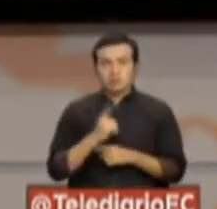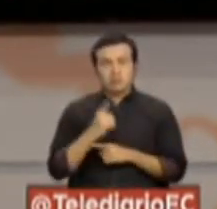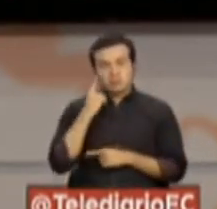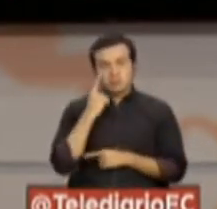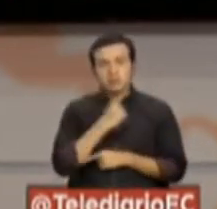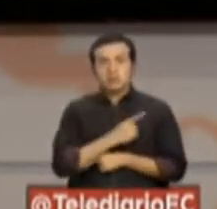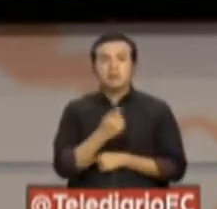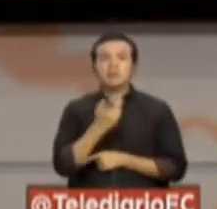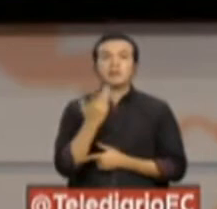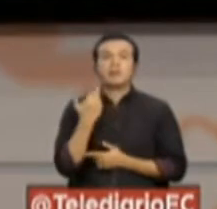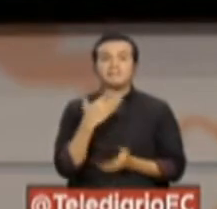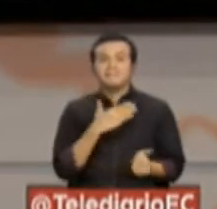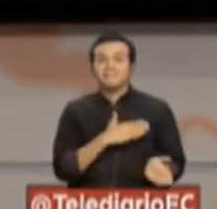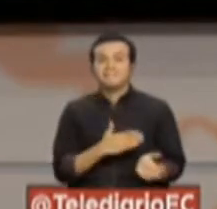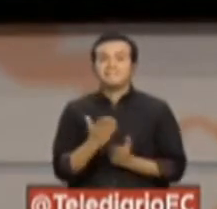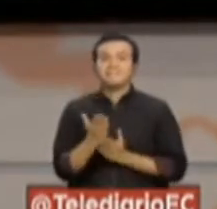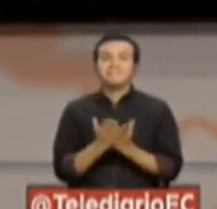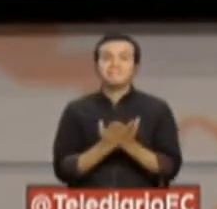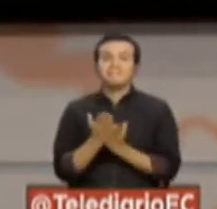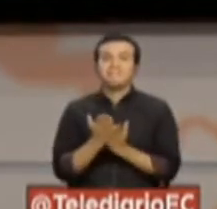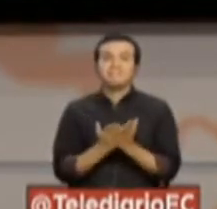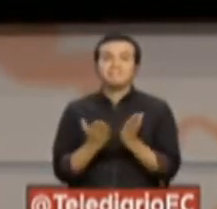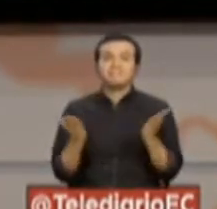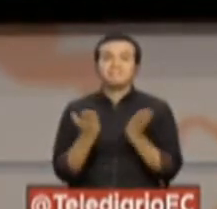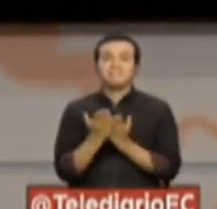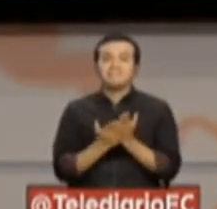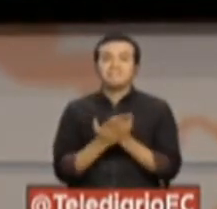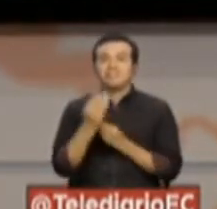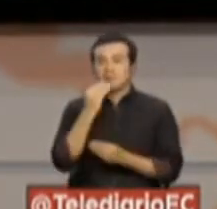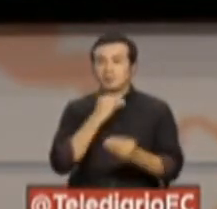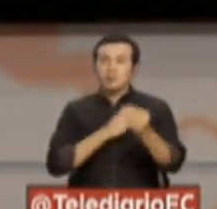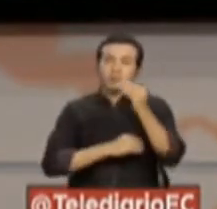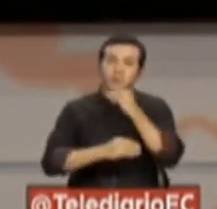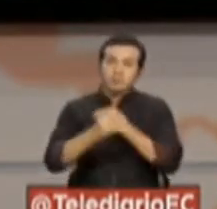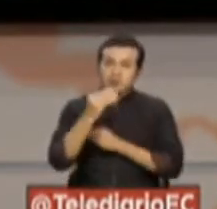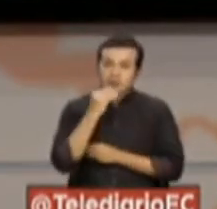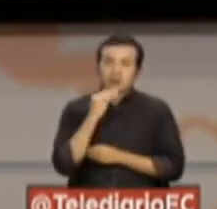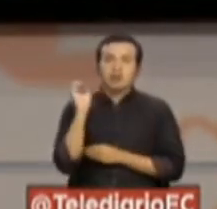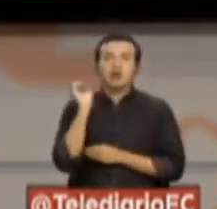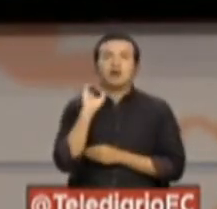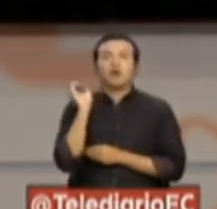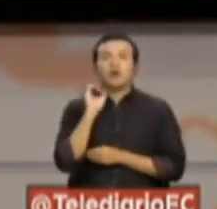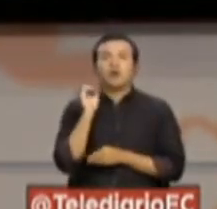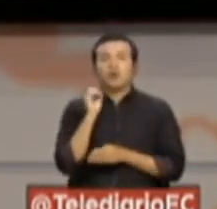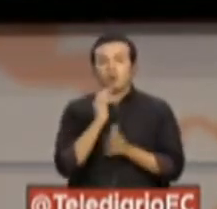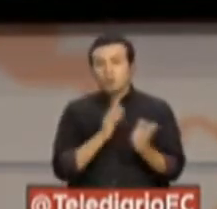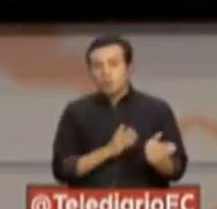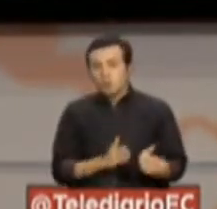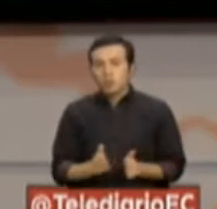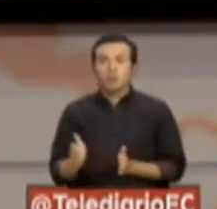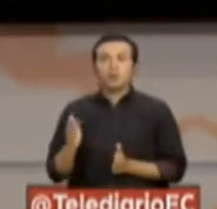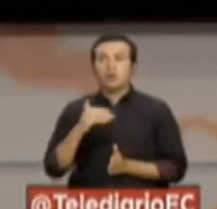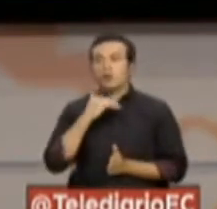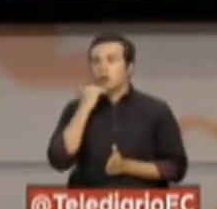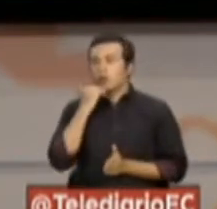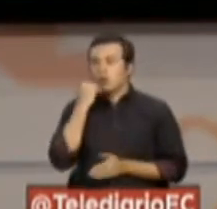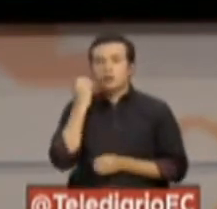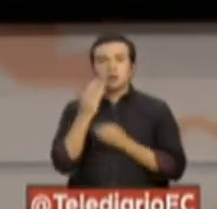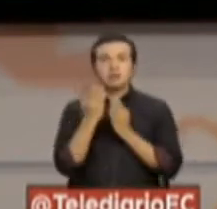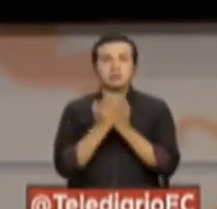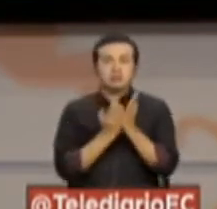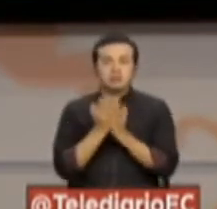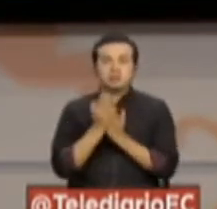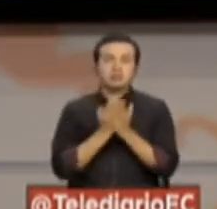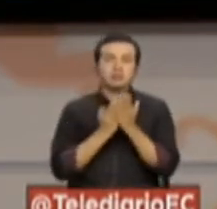son o damos servicios de alimentación o producimos y damos servicios